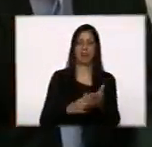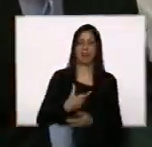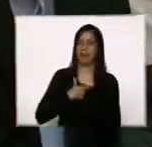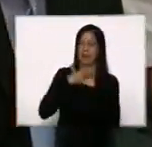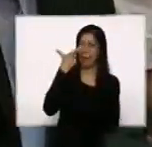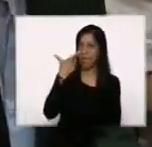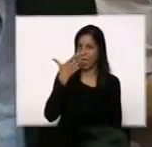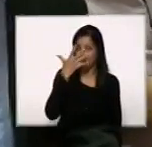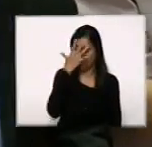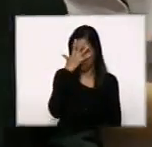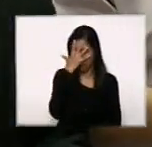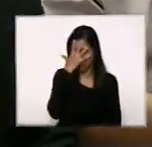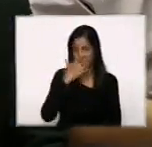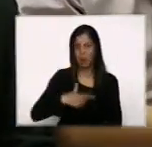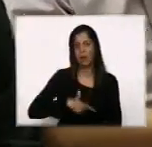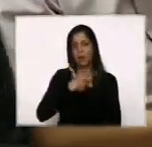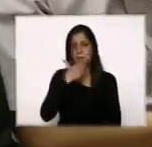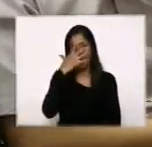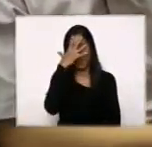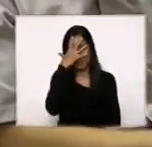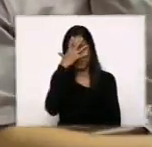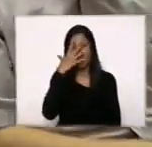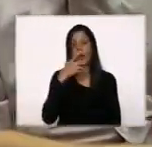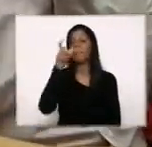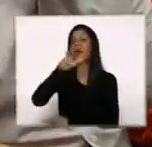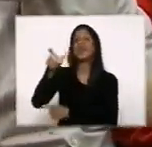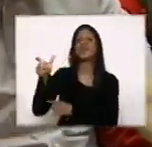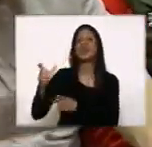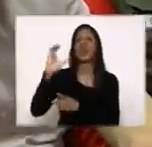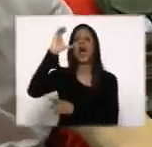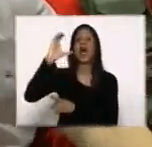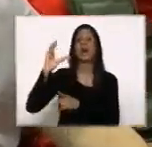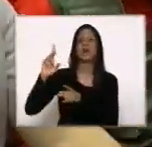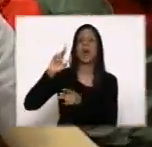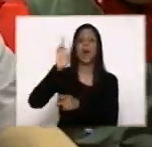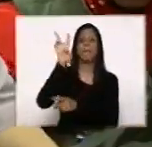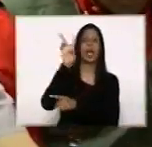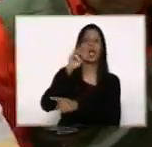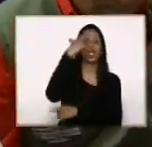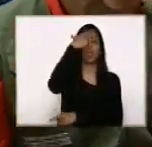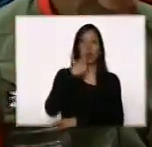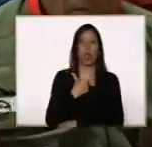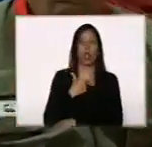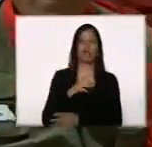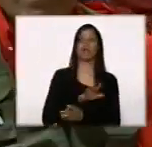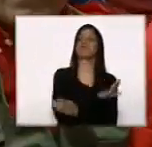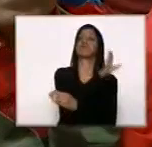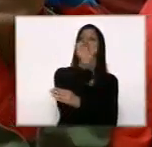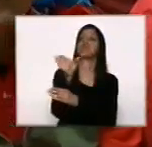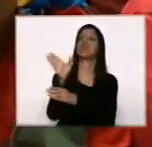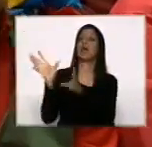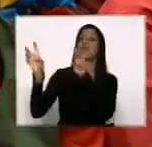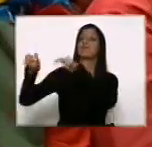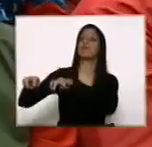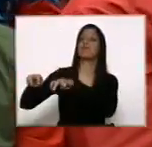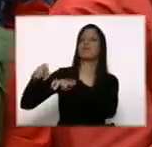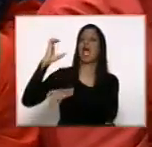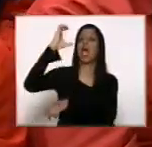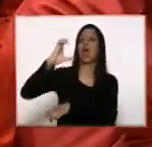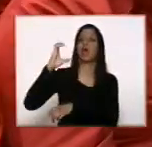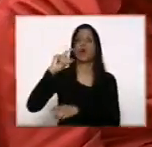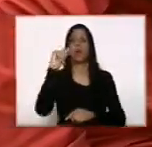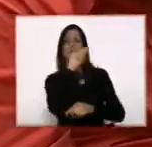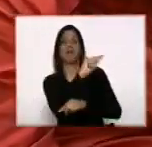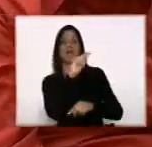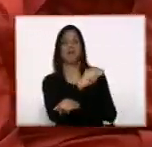vergüenza. Vergüenza dan esas personas que se dicen venezolanos y que en lugar de ponerse del lado de nosotros, hacen el